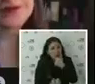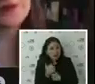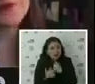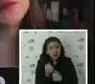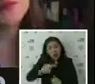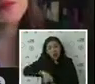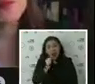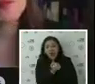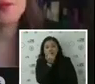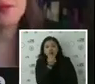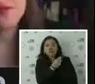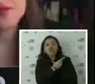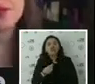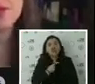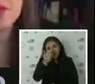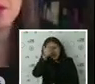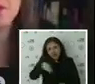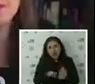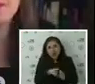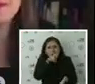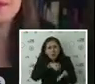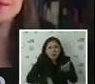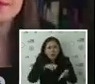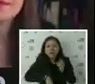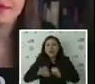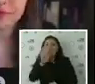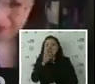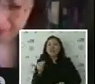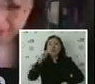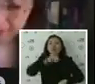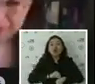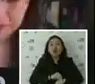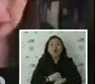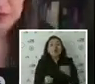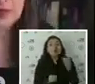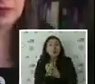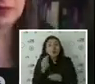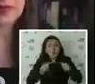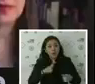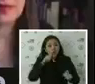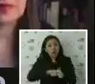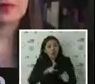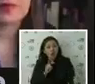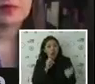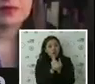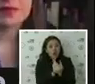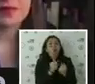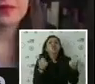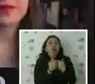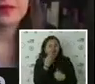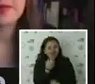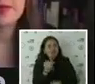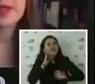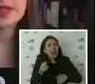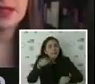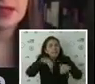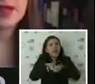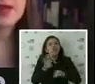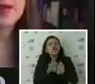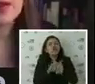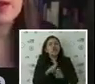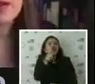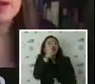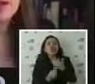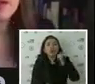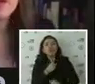educandos tendrán que resolver la situación cuando se establezca un contacto personal. Introduciéndose ya en el panorama